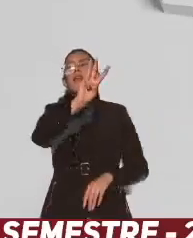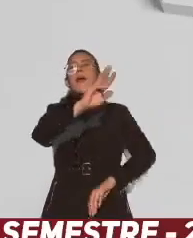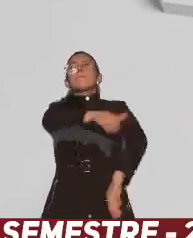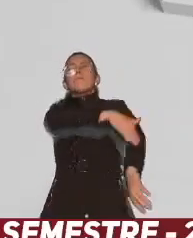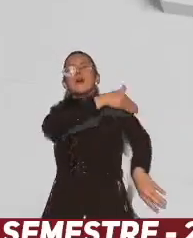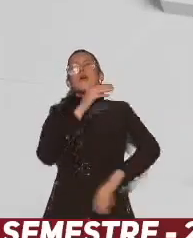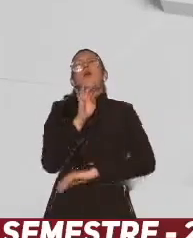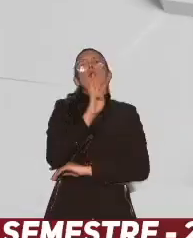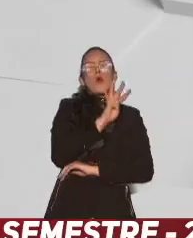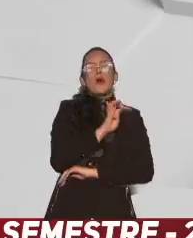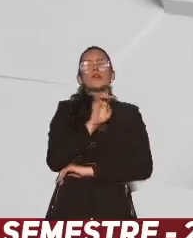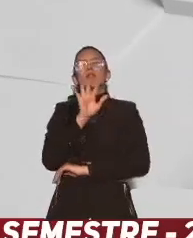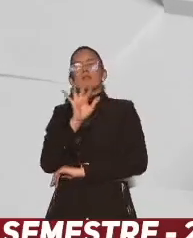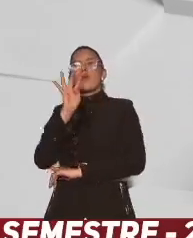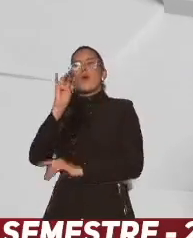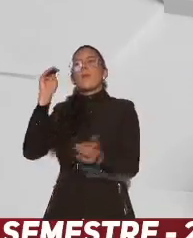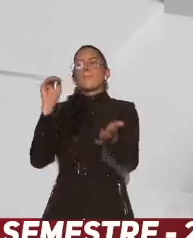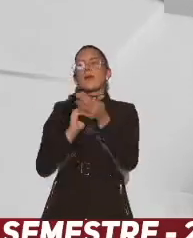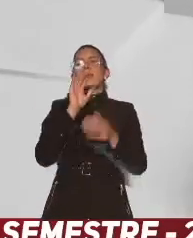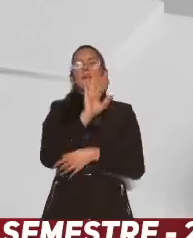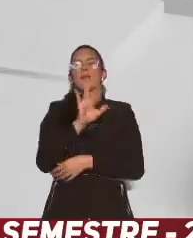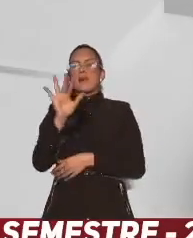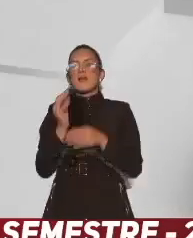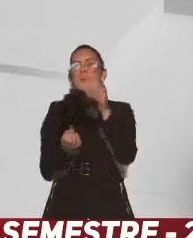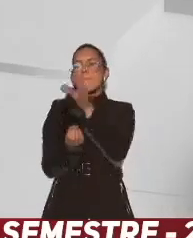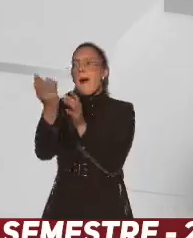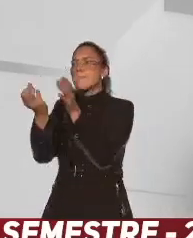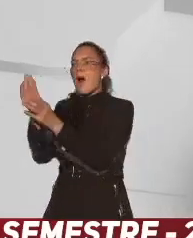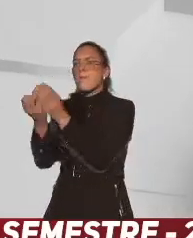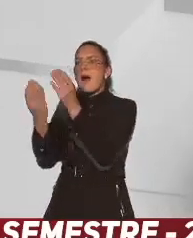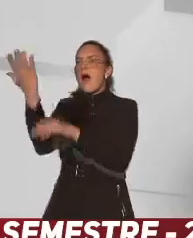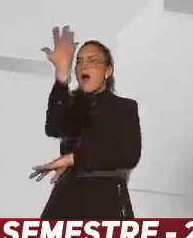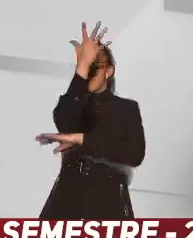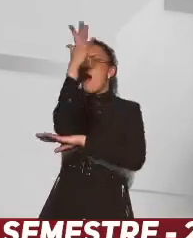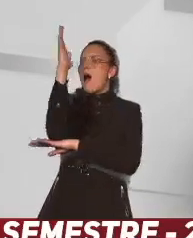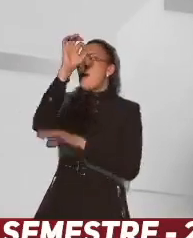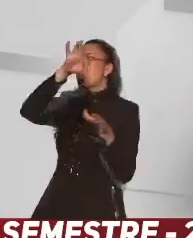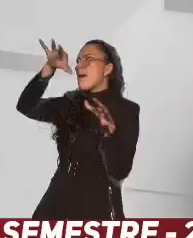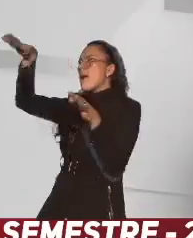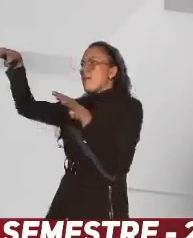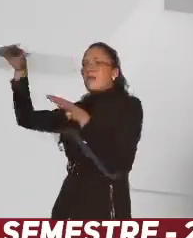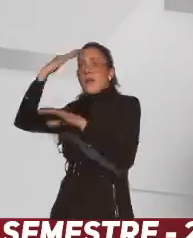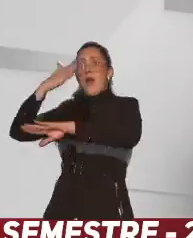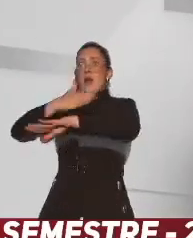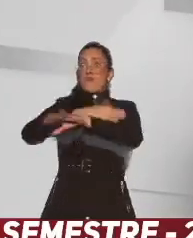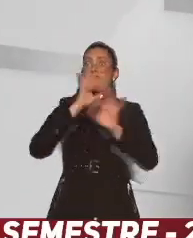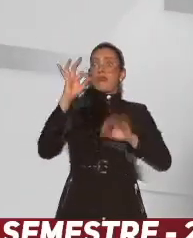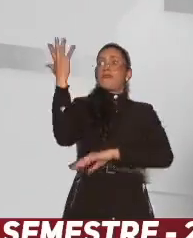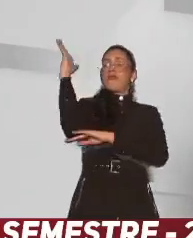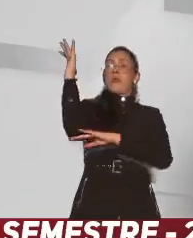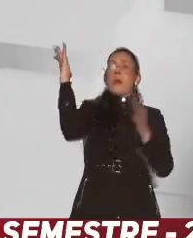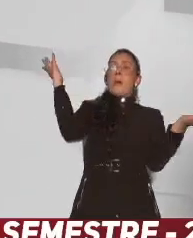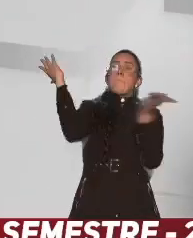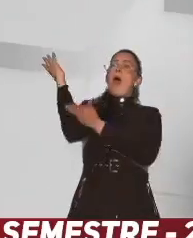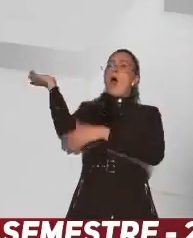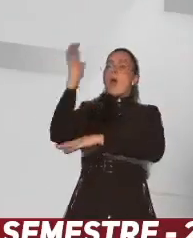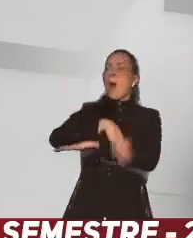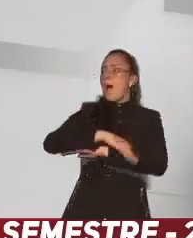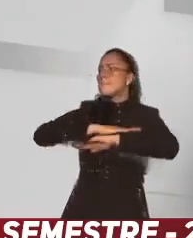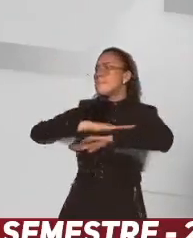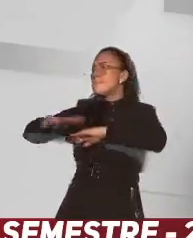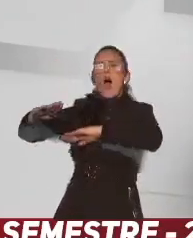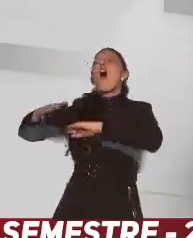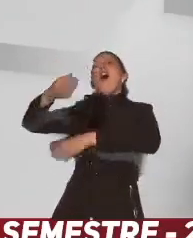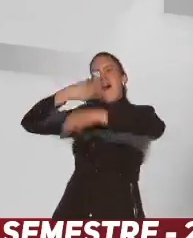3.959.555 árboles, plántulas que han aportado a las labores de reforestación en el país. Aunado a lo anterior, se realizó la captura